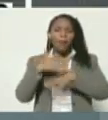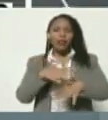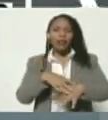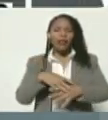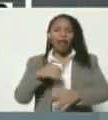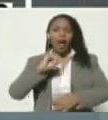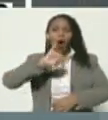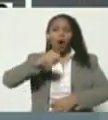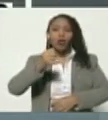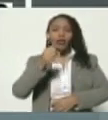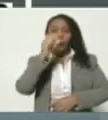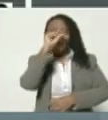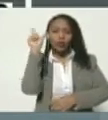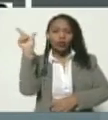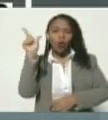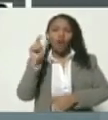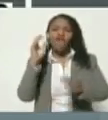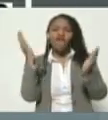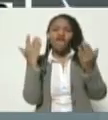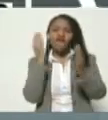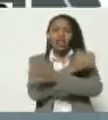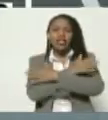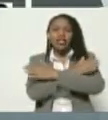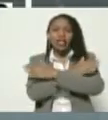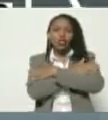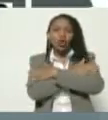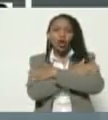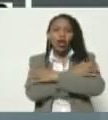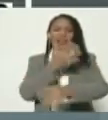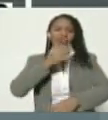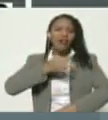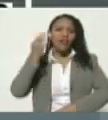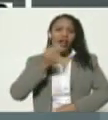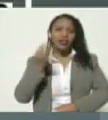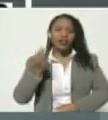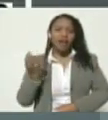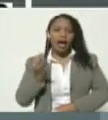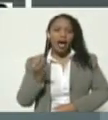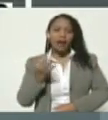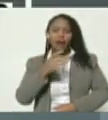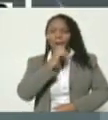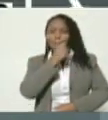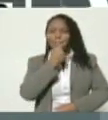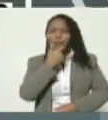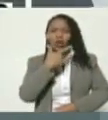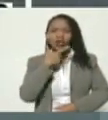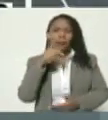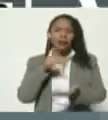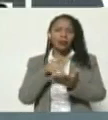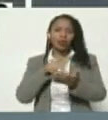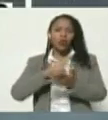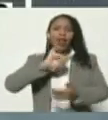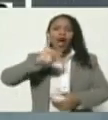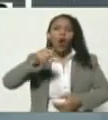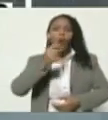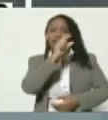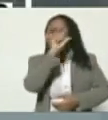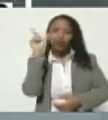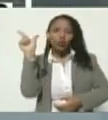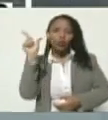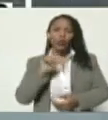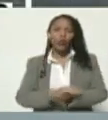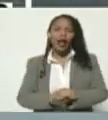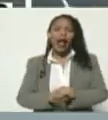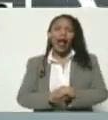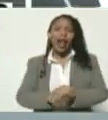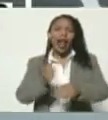de la JPSUV. Felicítalos. Verdaderamente hermosa la participación de la juventud en las